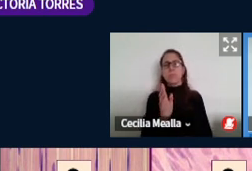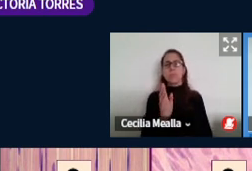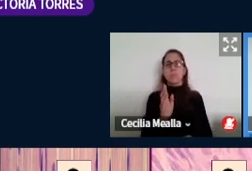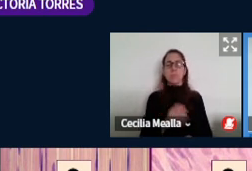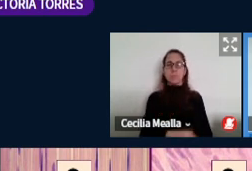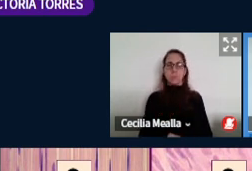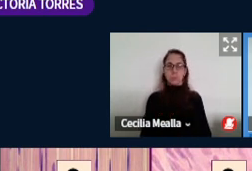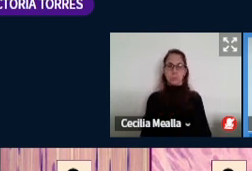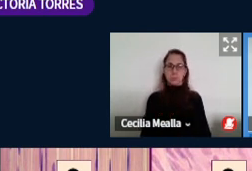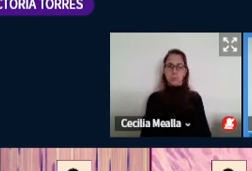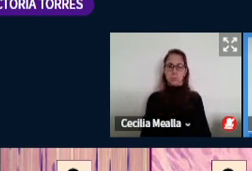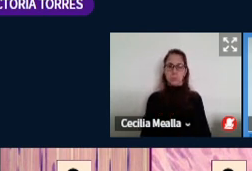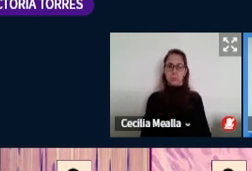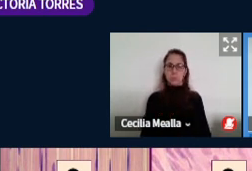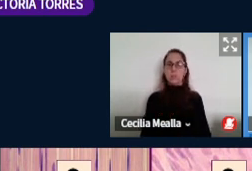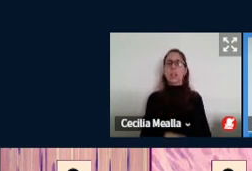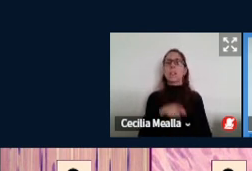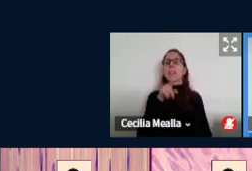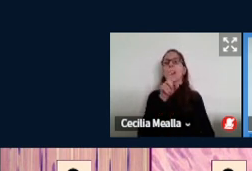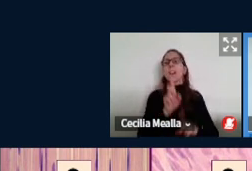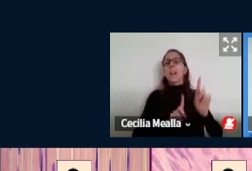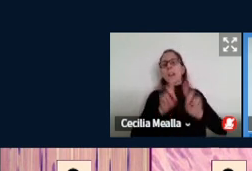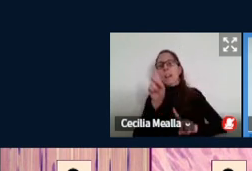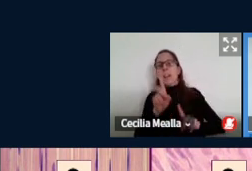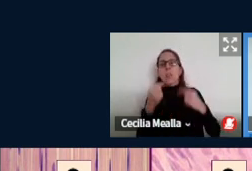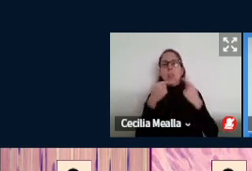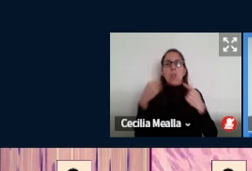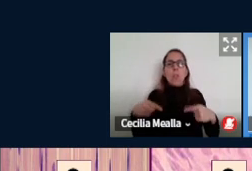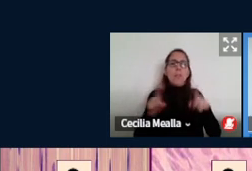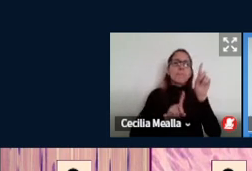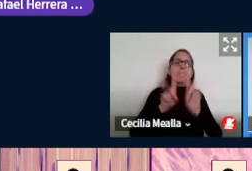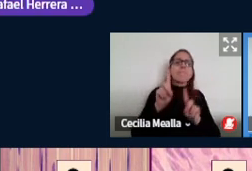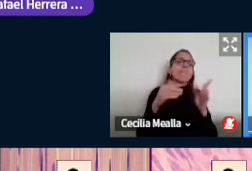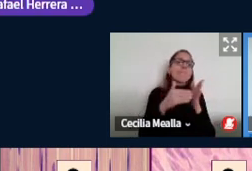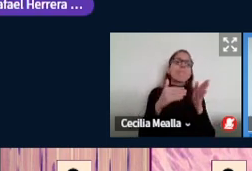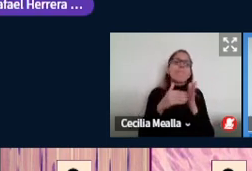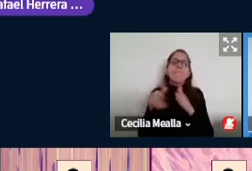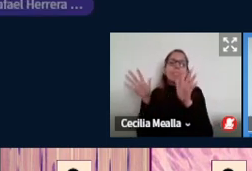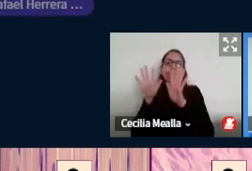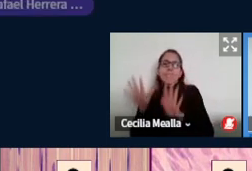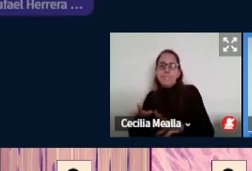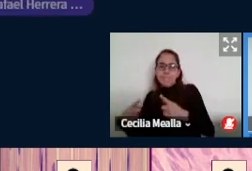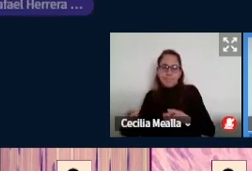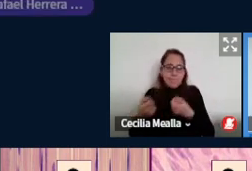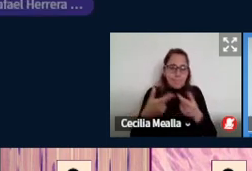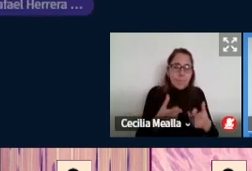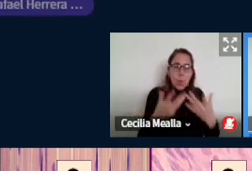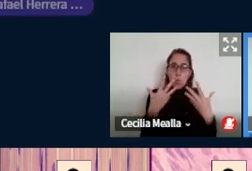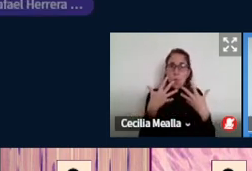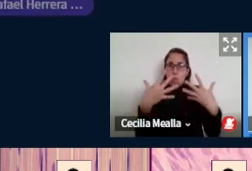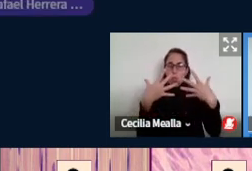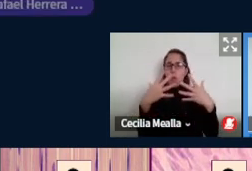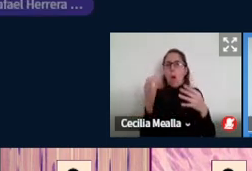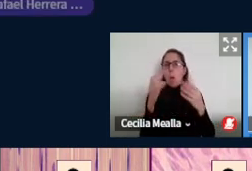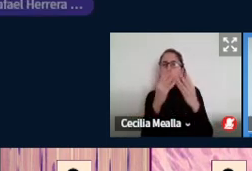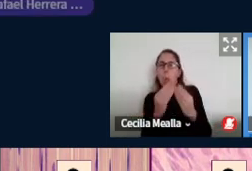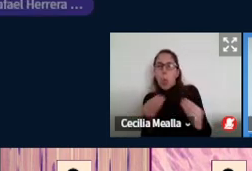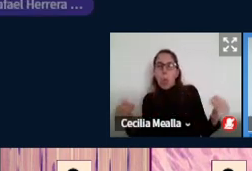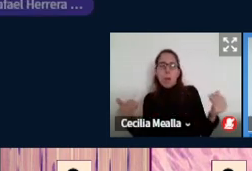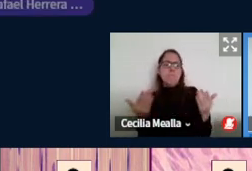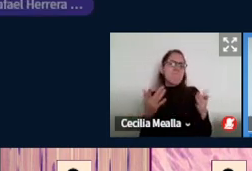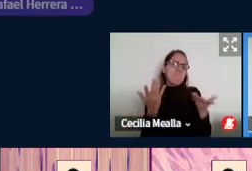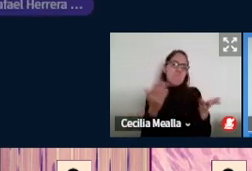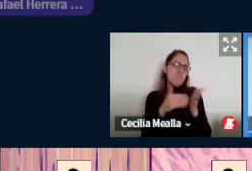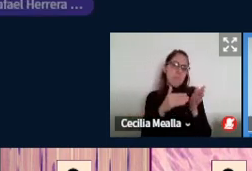sí, la coloración a veces varía según el preparado, lo van a ver más pálido, más intenso, pero